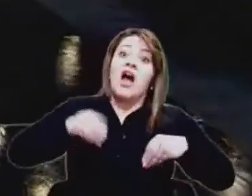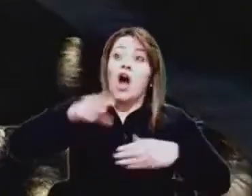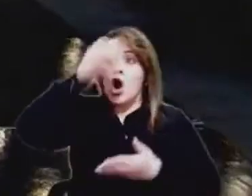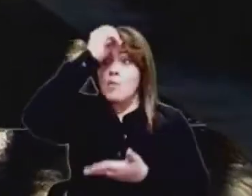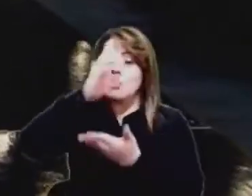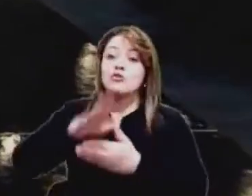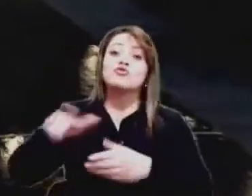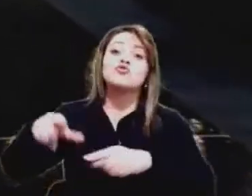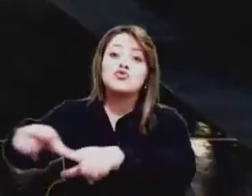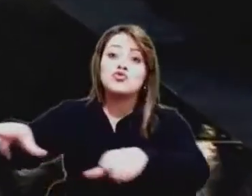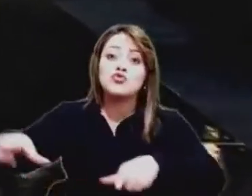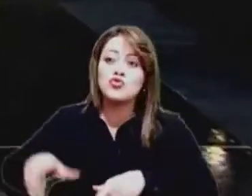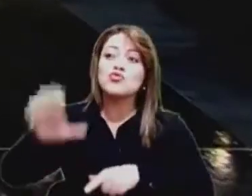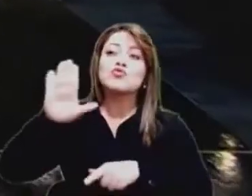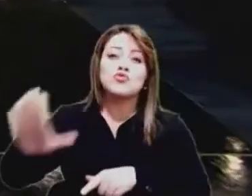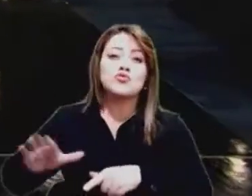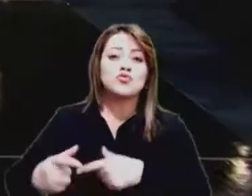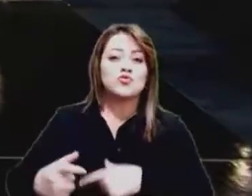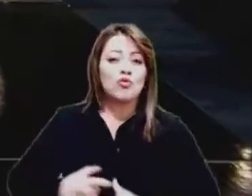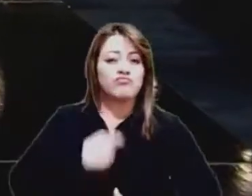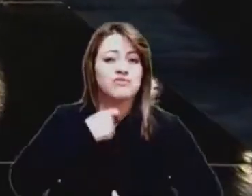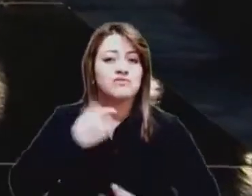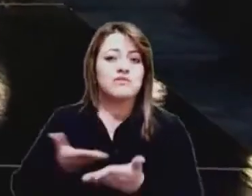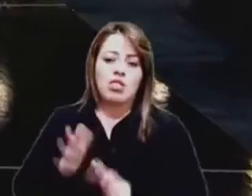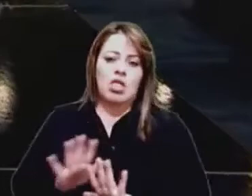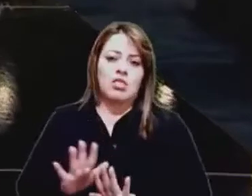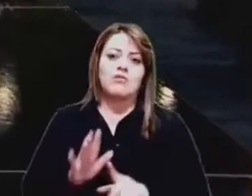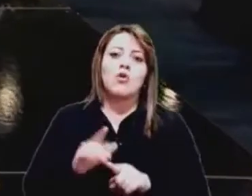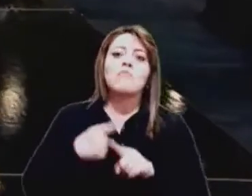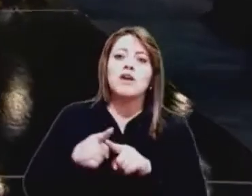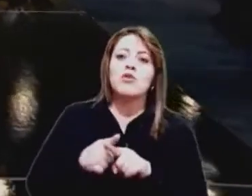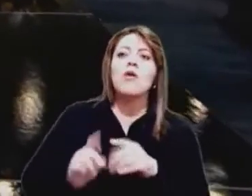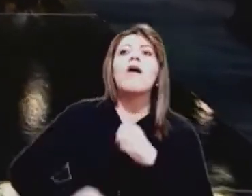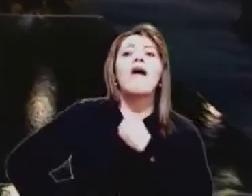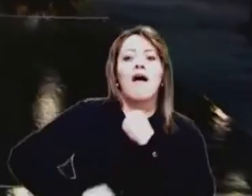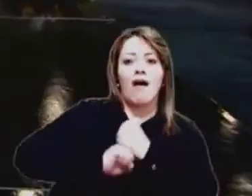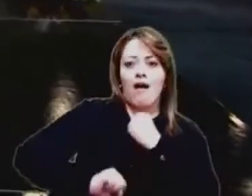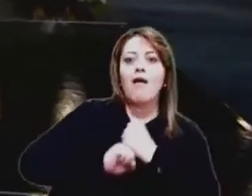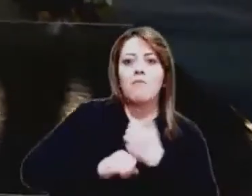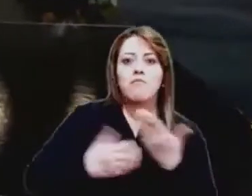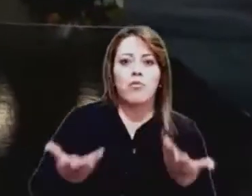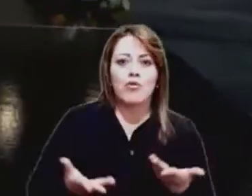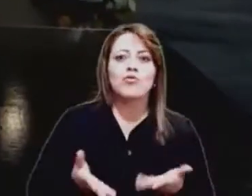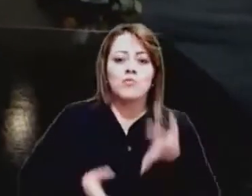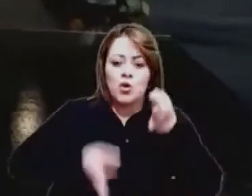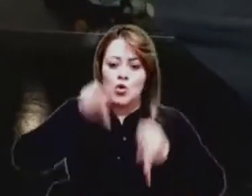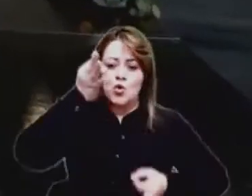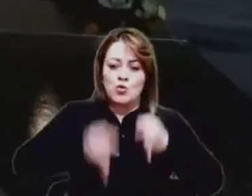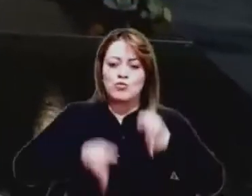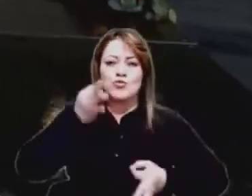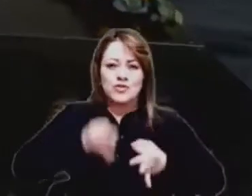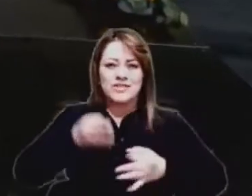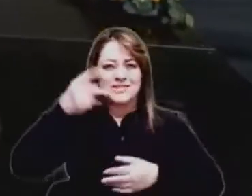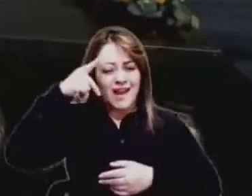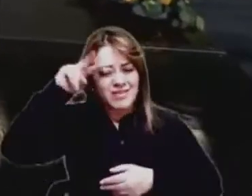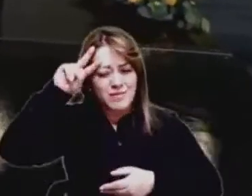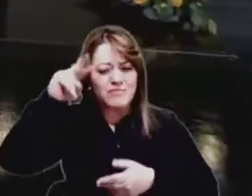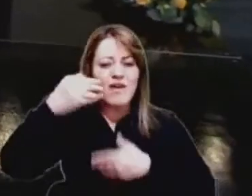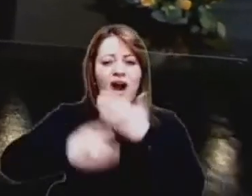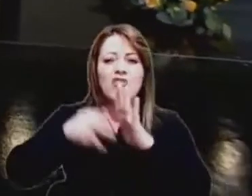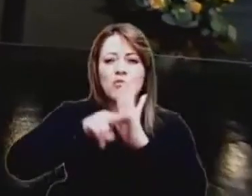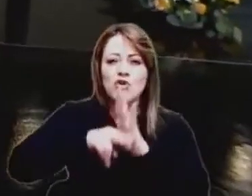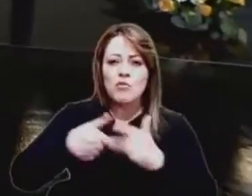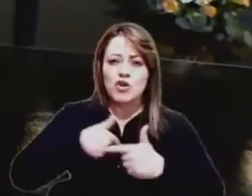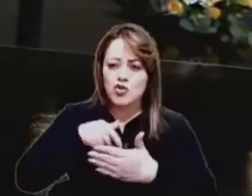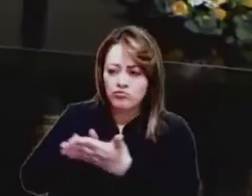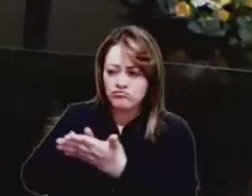perjudiciales que se piden cuando hay una sola instancia como solución al es del pensamiento muchísimas gracias doctor édgar gonzález al